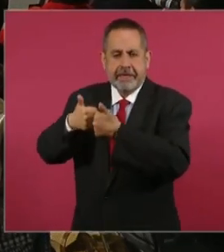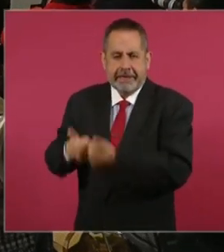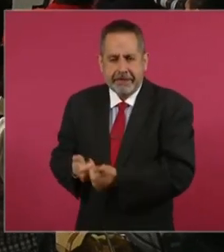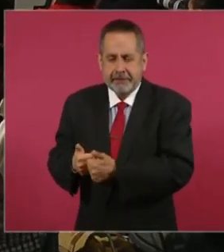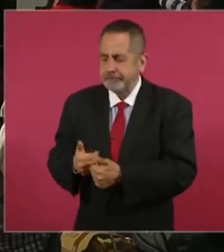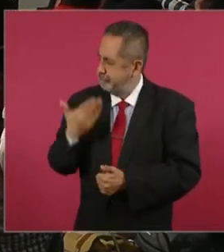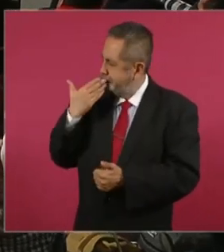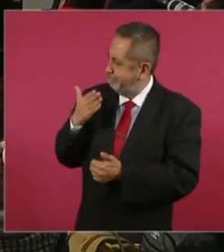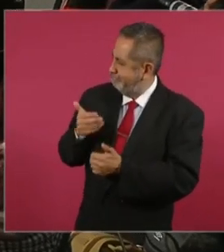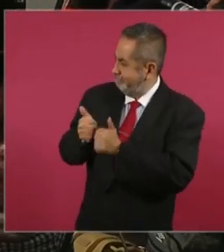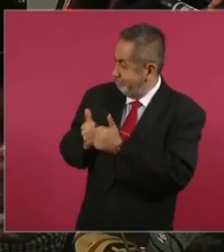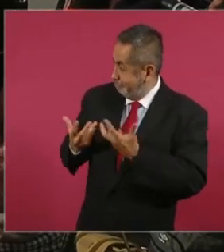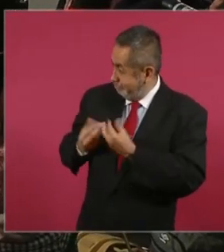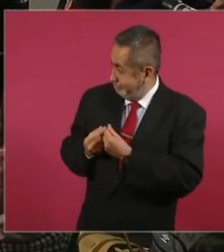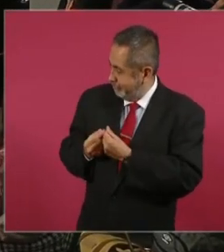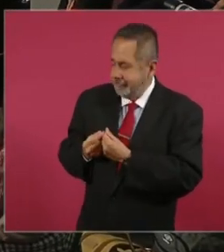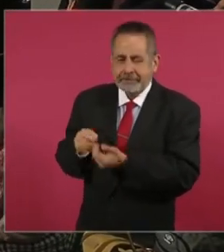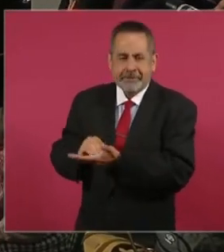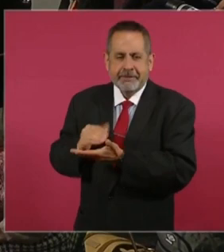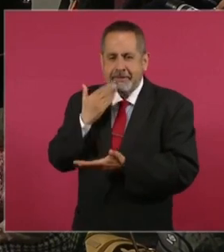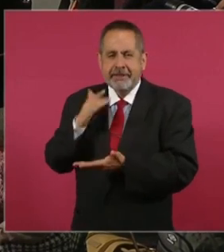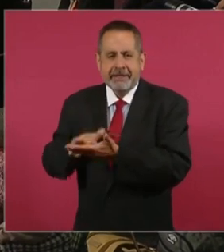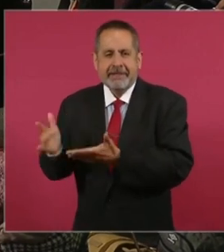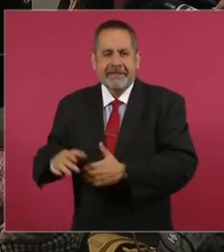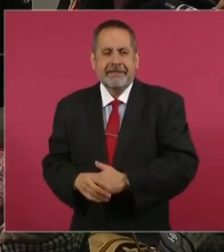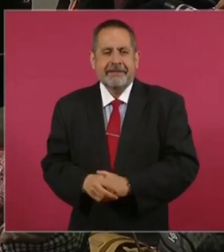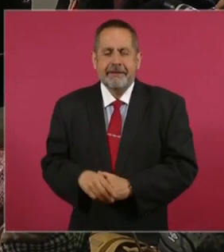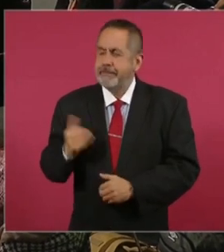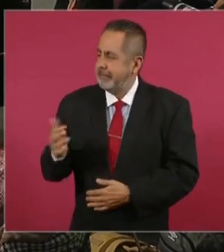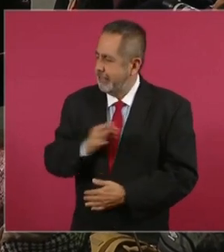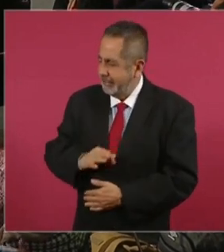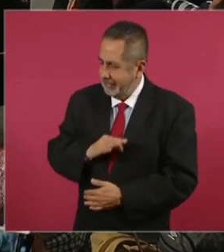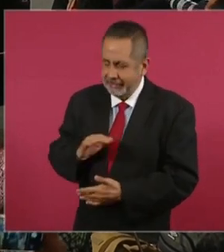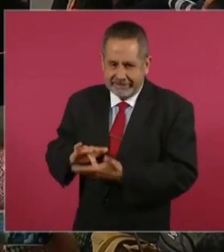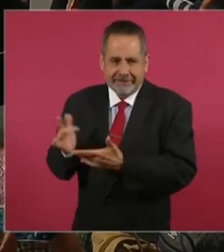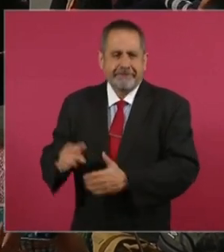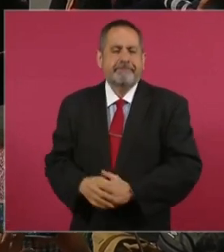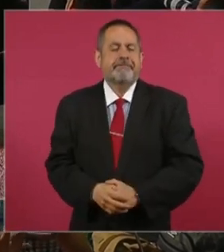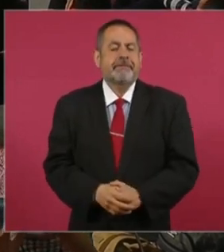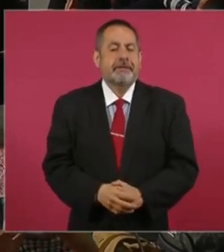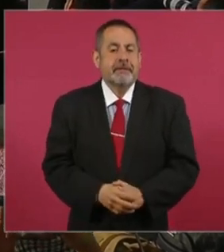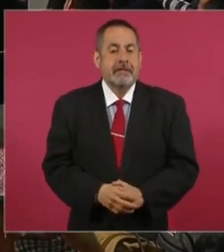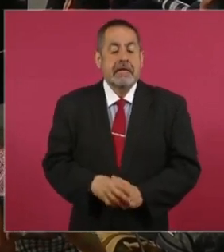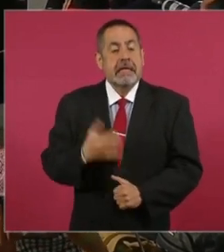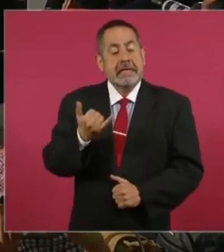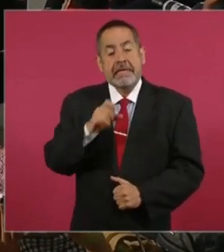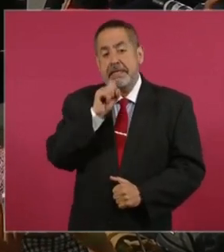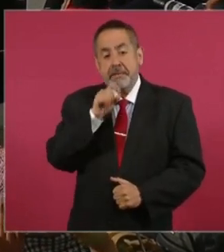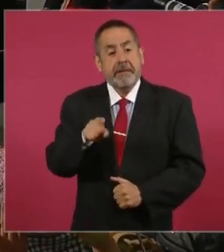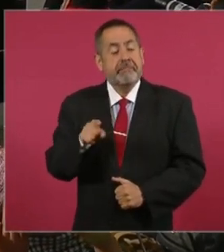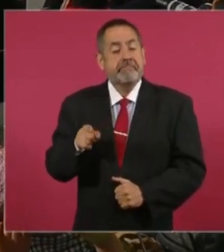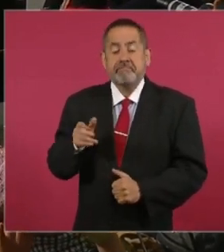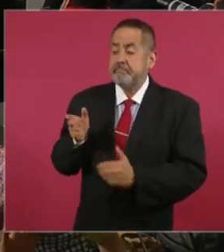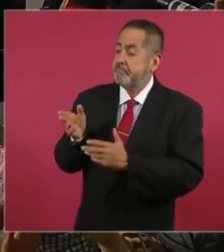eso es muy bueno que esté aquí y felicidades. Muchas gracias, señor presidente. Y sobre todo,